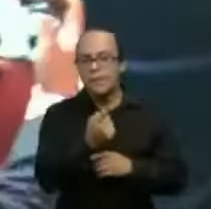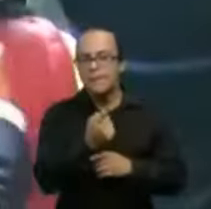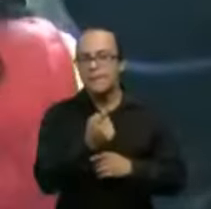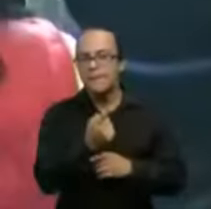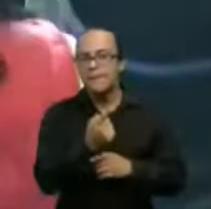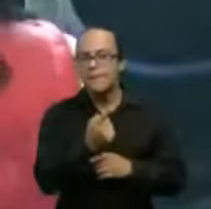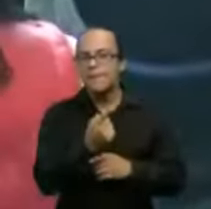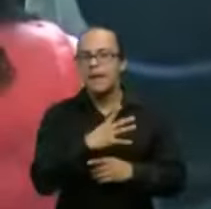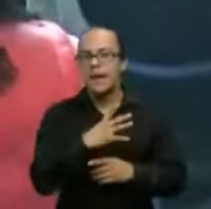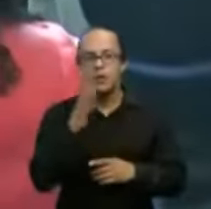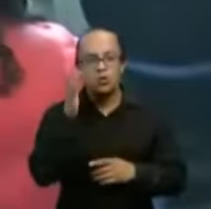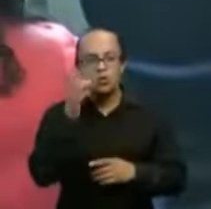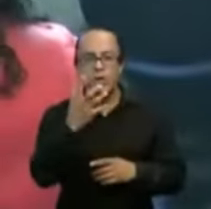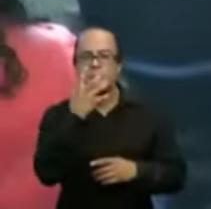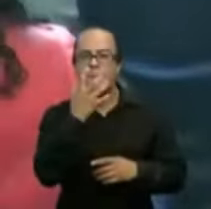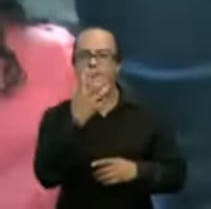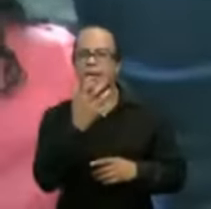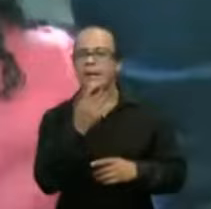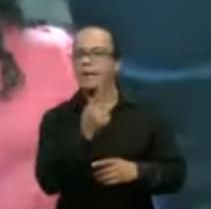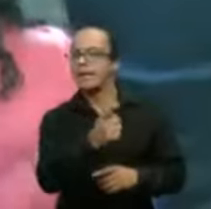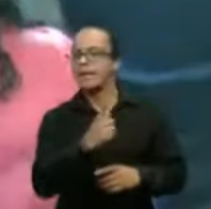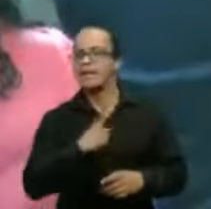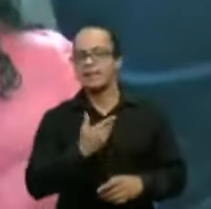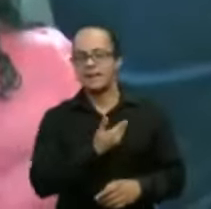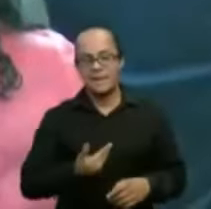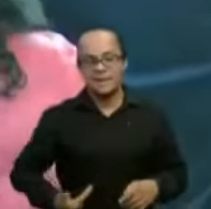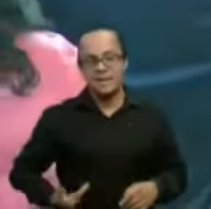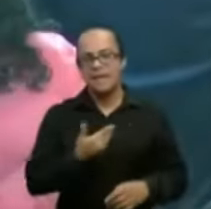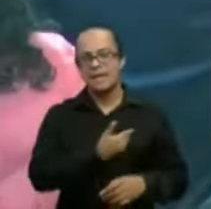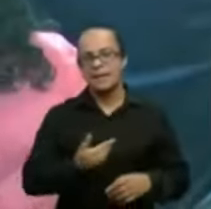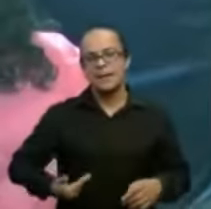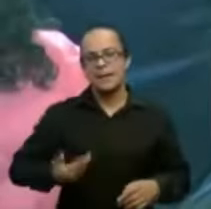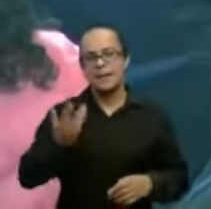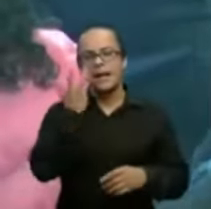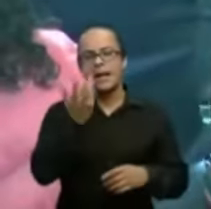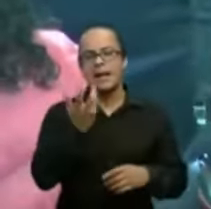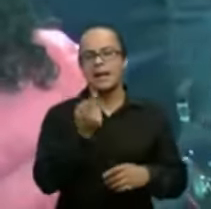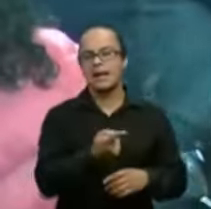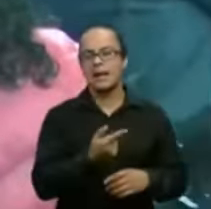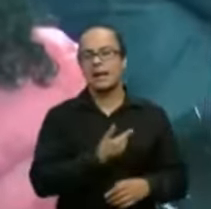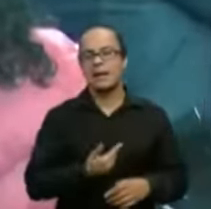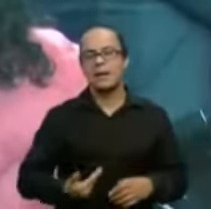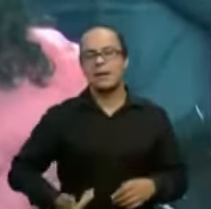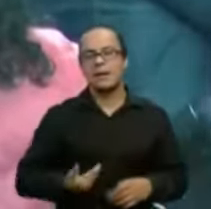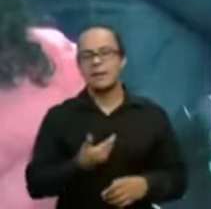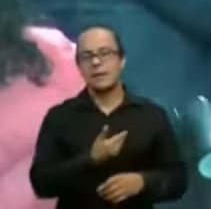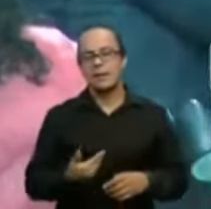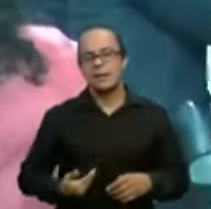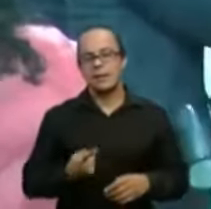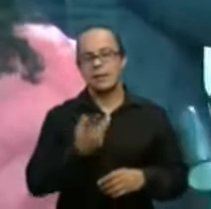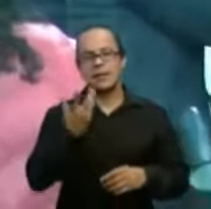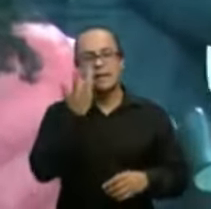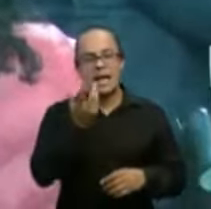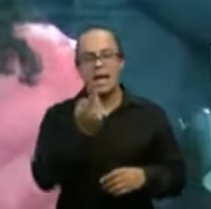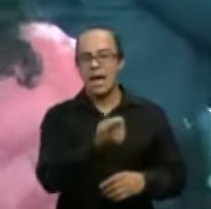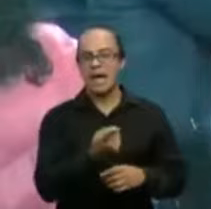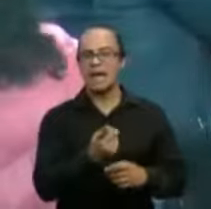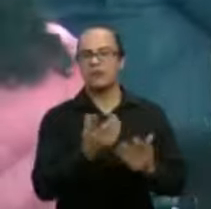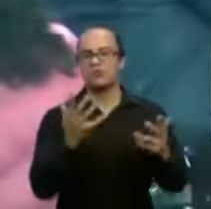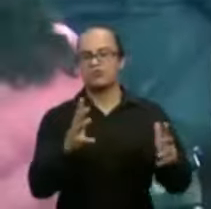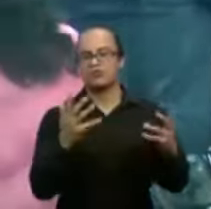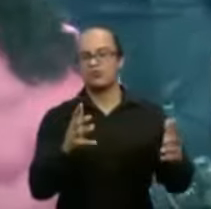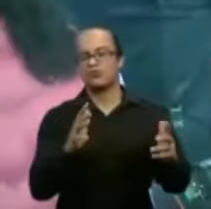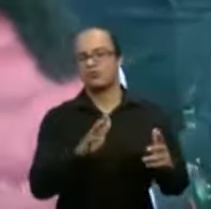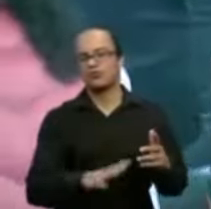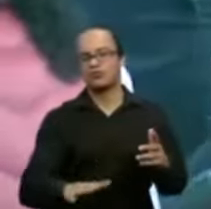incluso gritos de presidenta. Así es como la gente pues aquí ve este abrazo, estas palabras, ahí